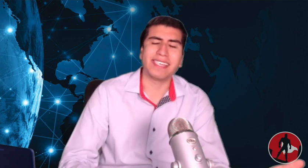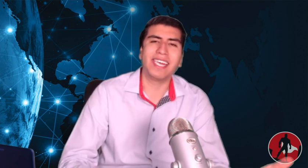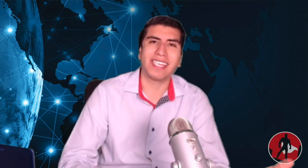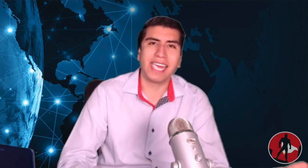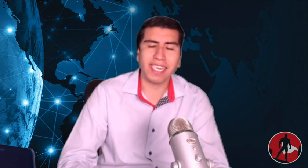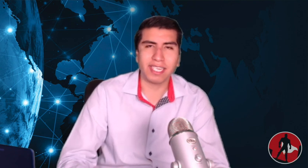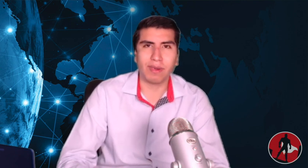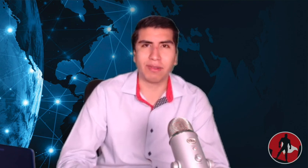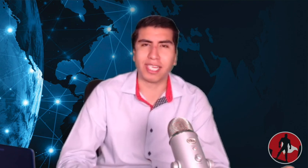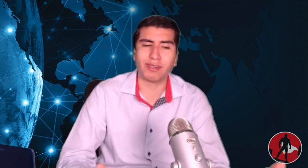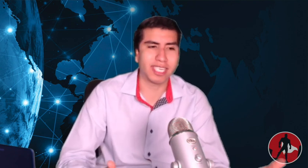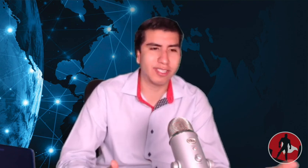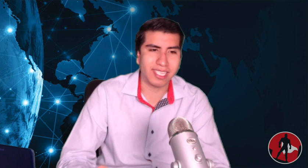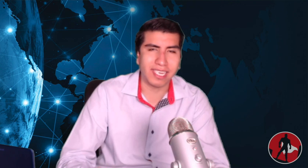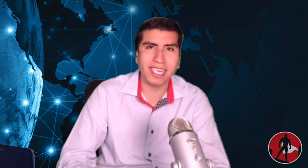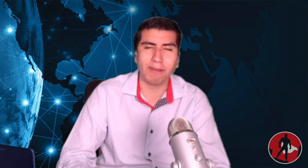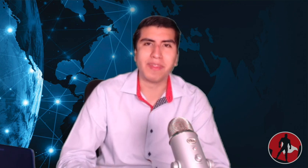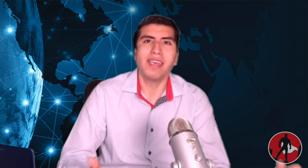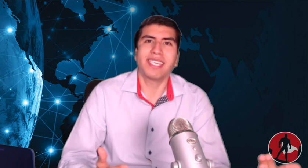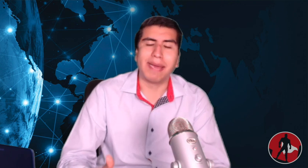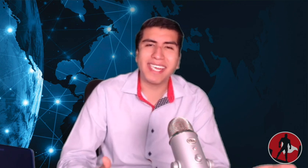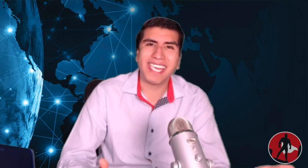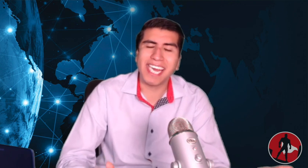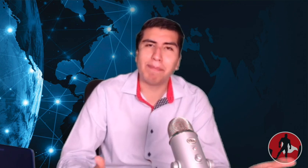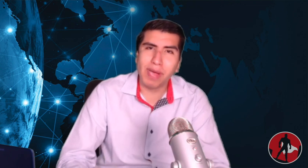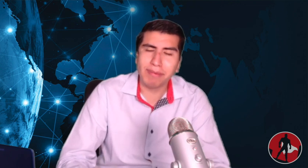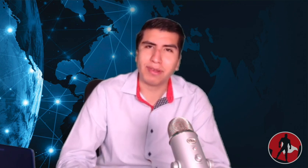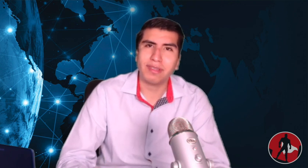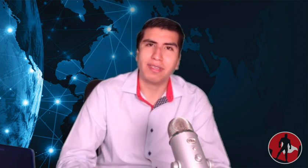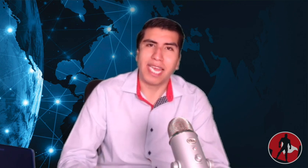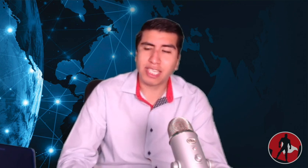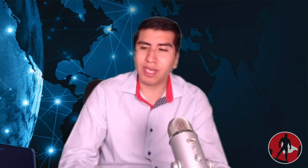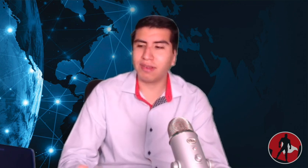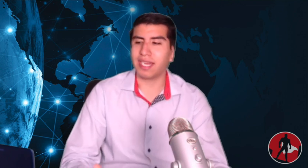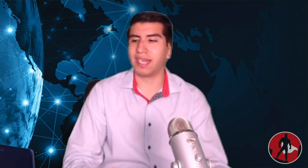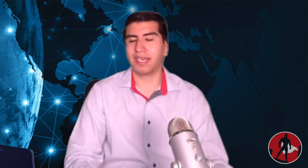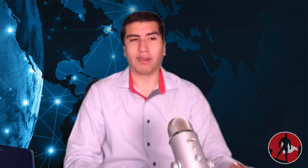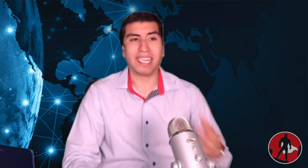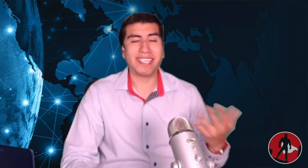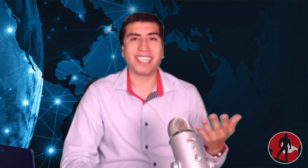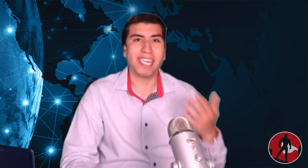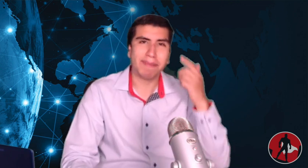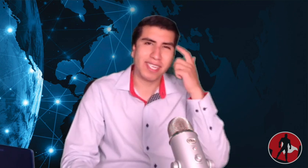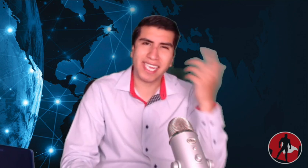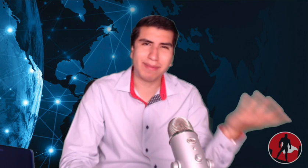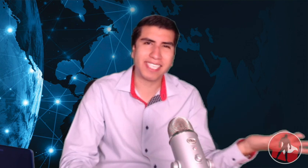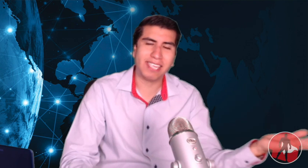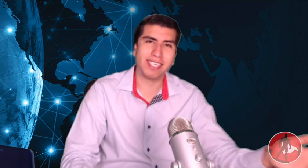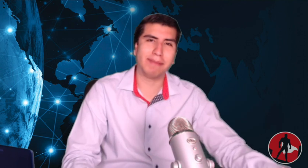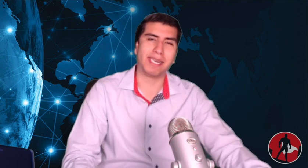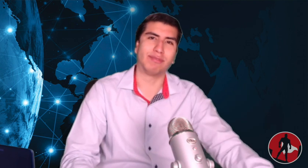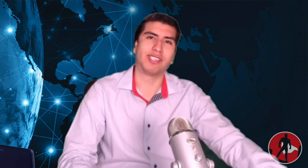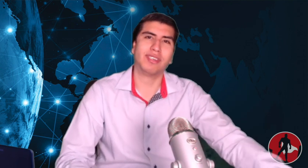dignidad y retirarse cuando las cosas no están saliendo. Saber creer al pueblo. Eso es lo que deben de entender, pero esta